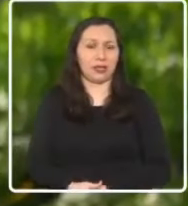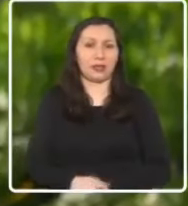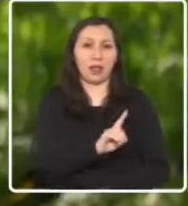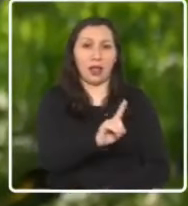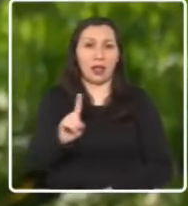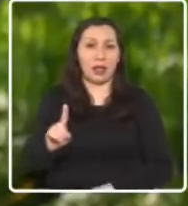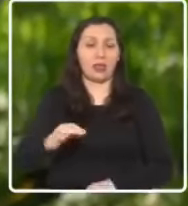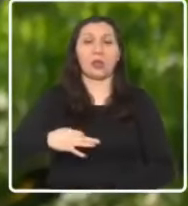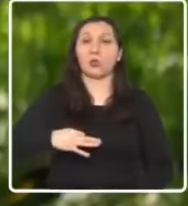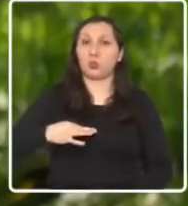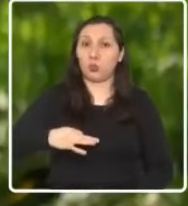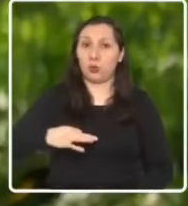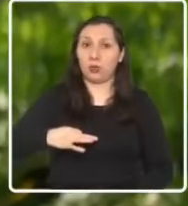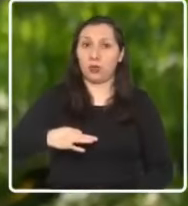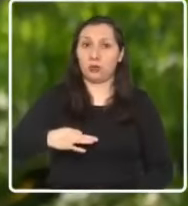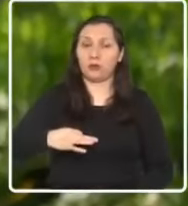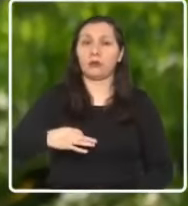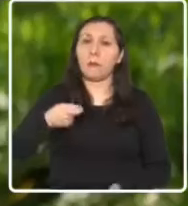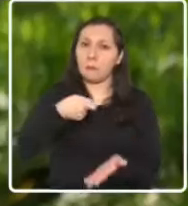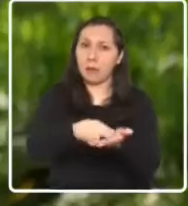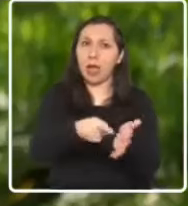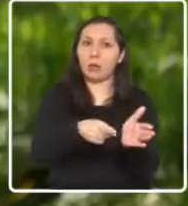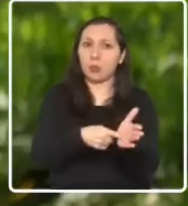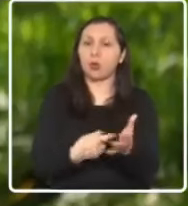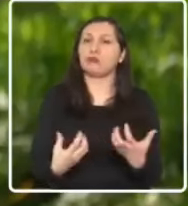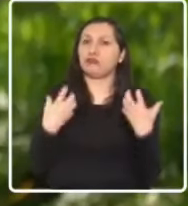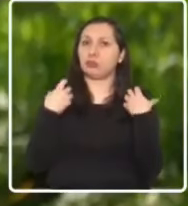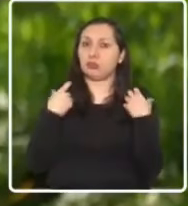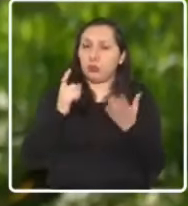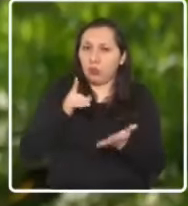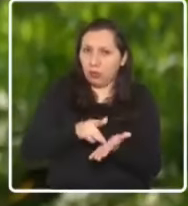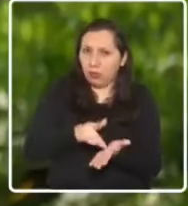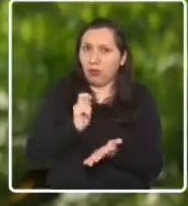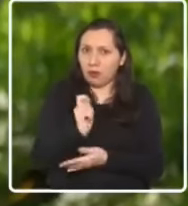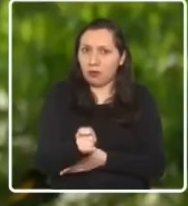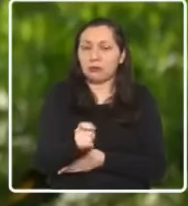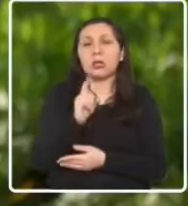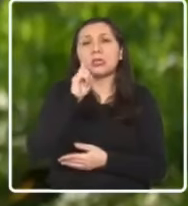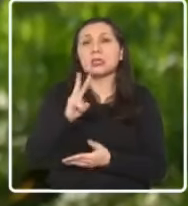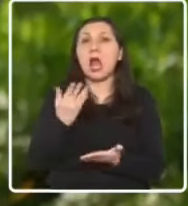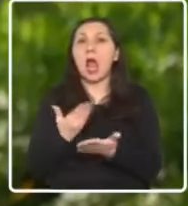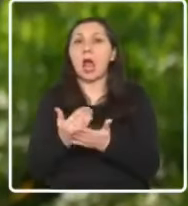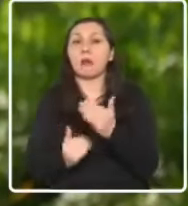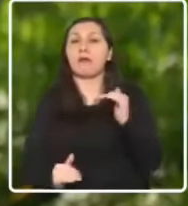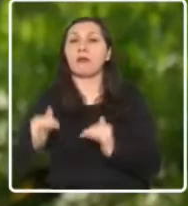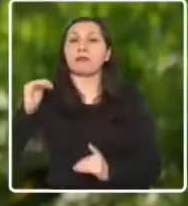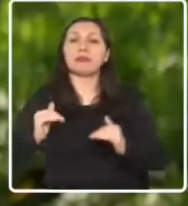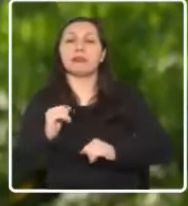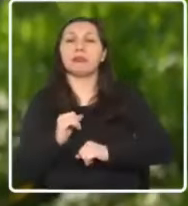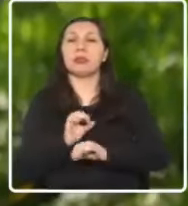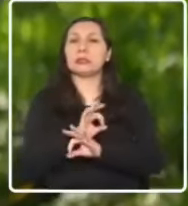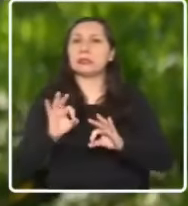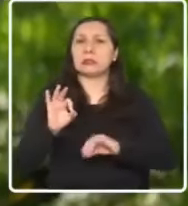cada ciudadano y ciudadana pague los impuestos que le corresponden, sin ventajas y sin